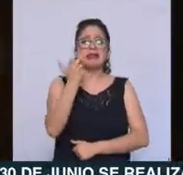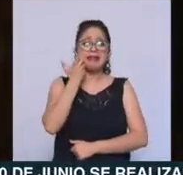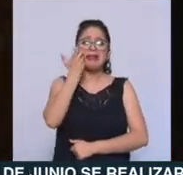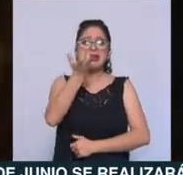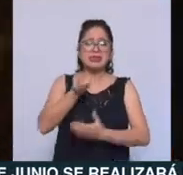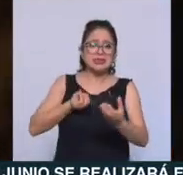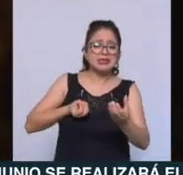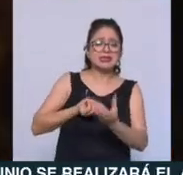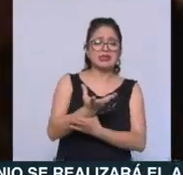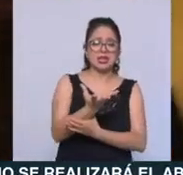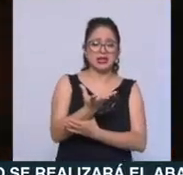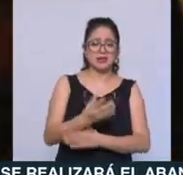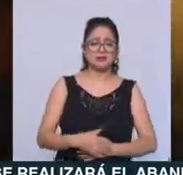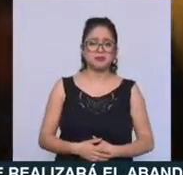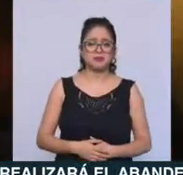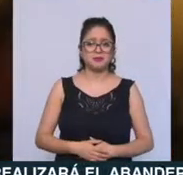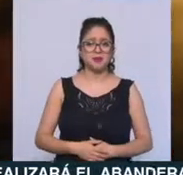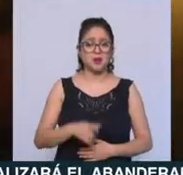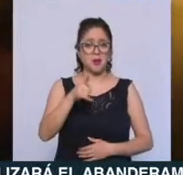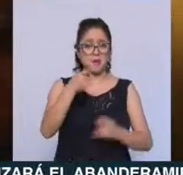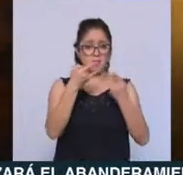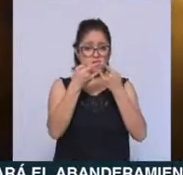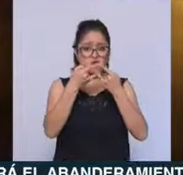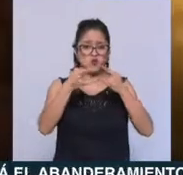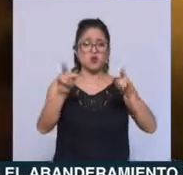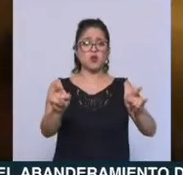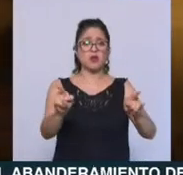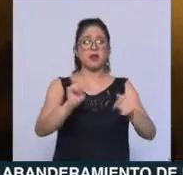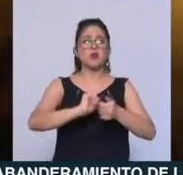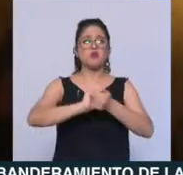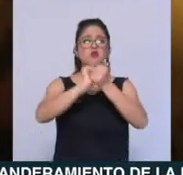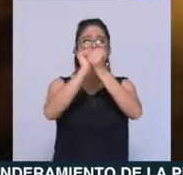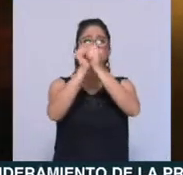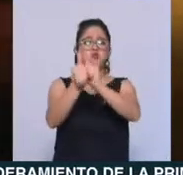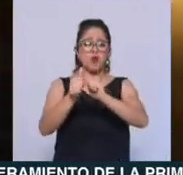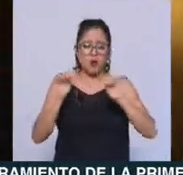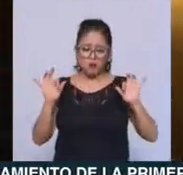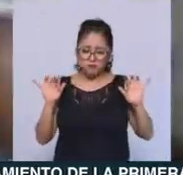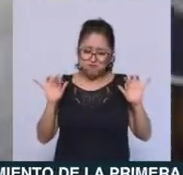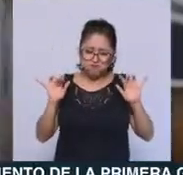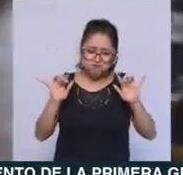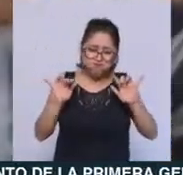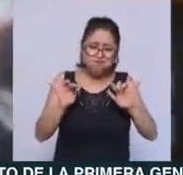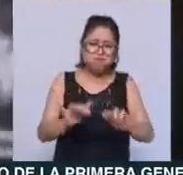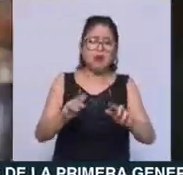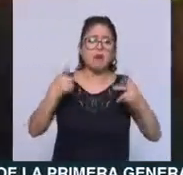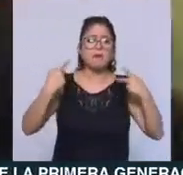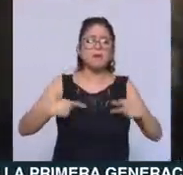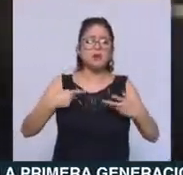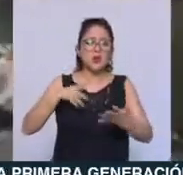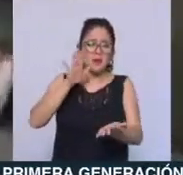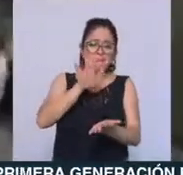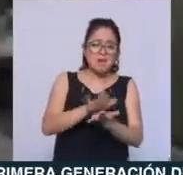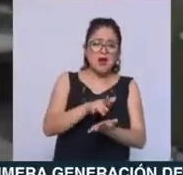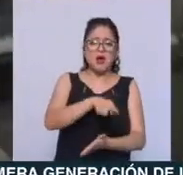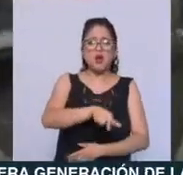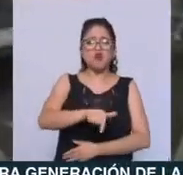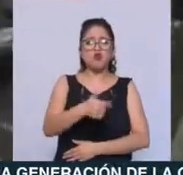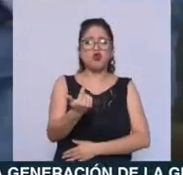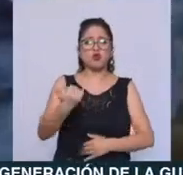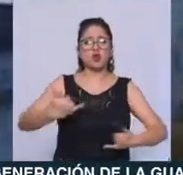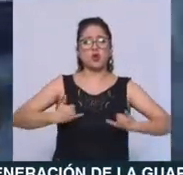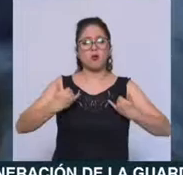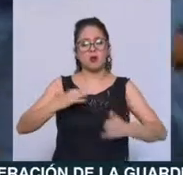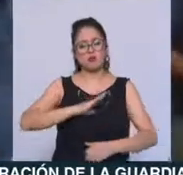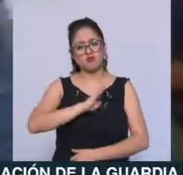del sitio. La apertura de la puerta principal provocó una avalancha humana, causando la muerte de una docena de jóvenes